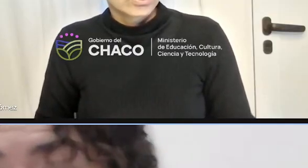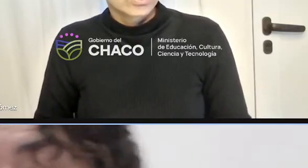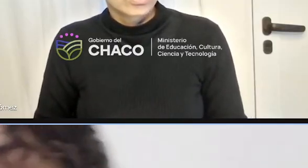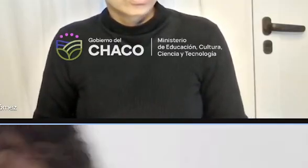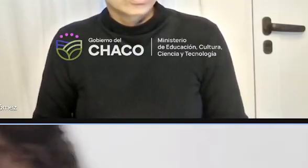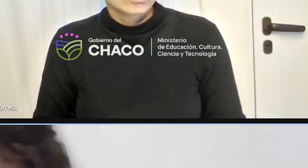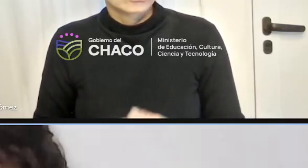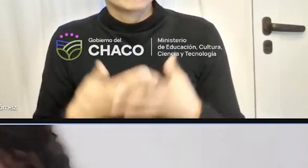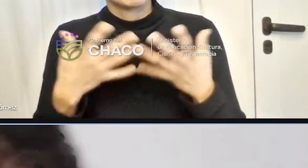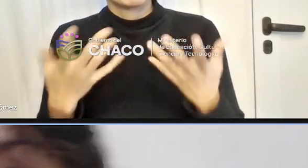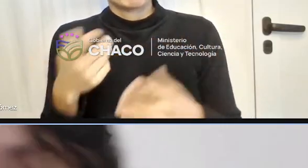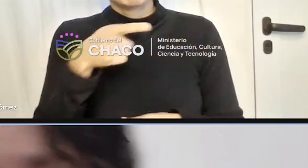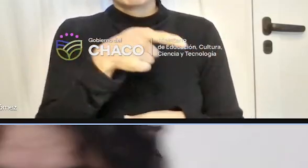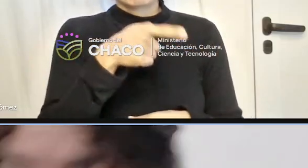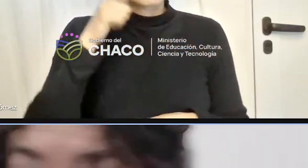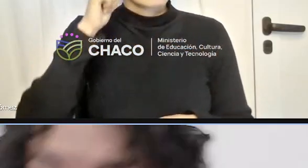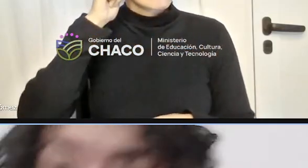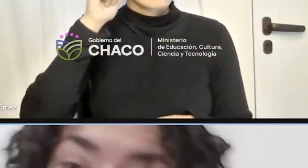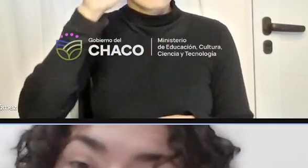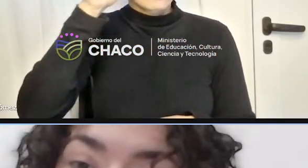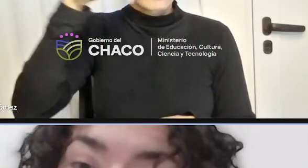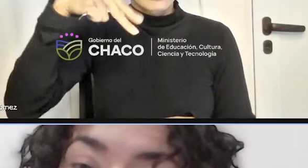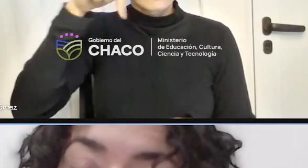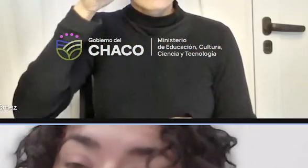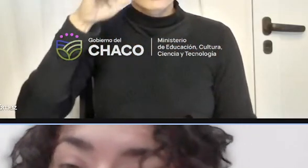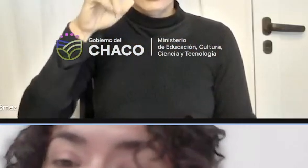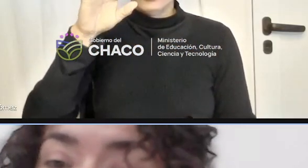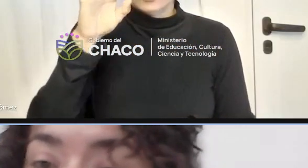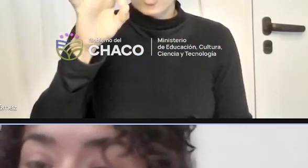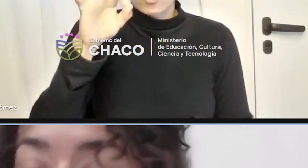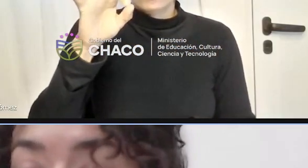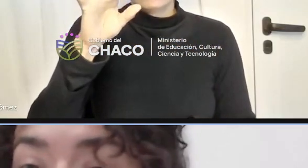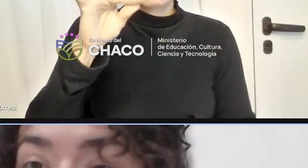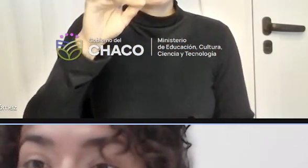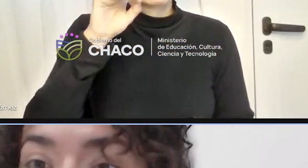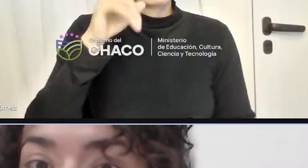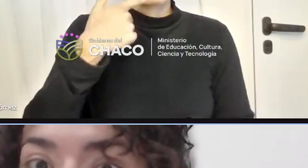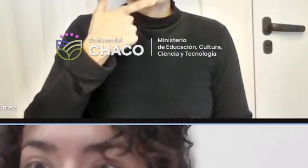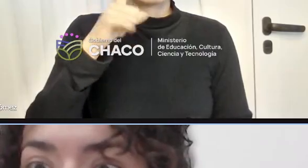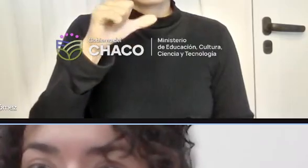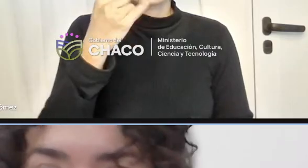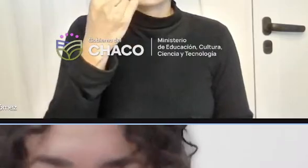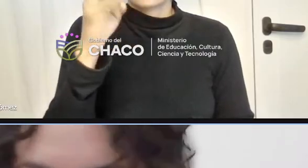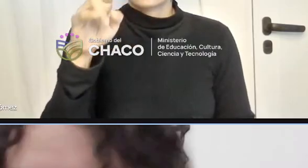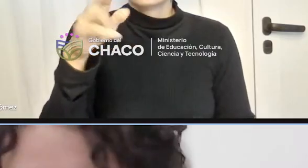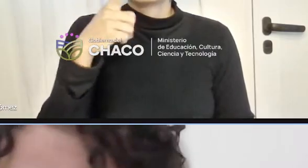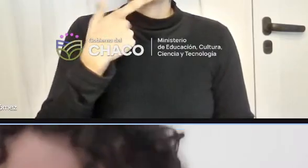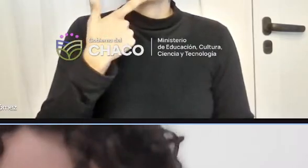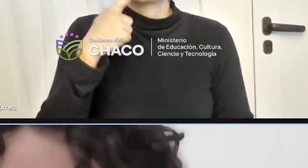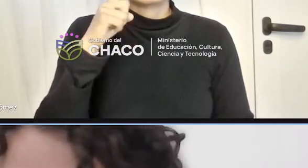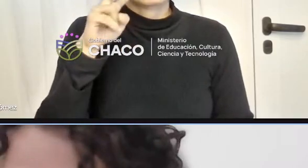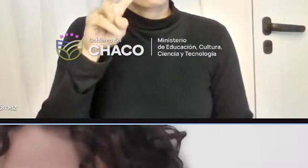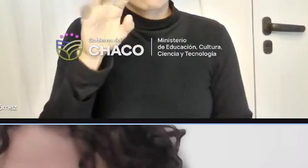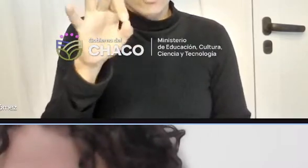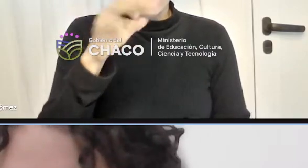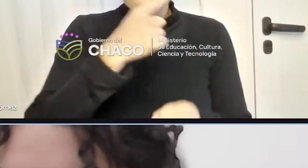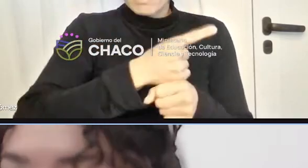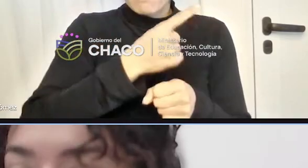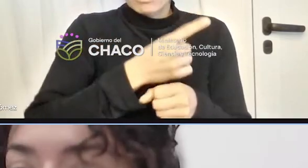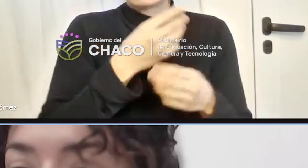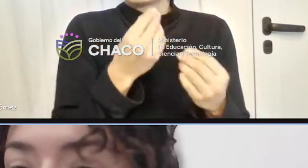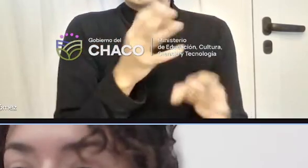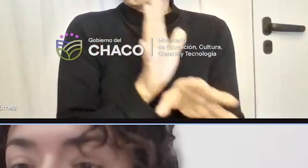Los géneros discursivos primarios son los que se refieren a estas conversaciones de vida cotidiana,